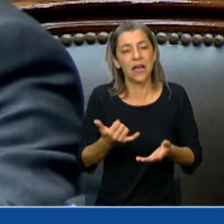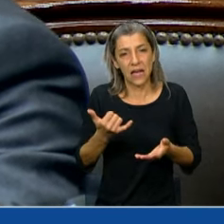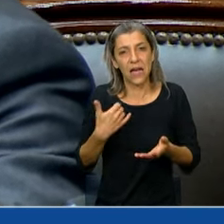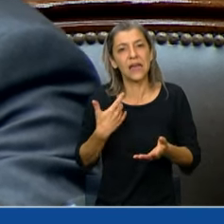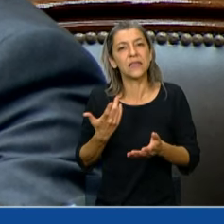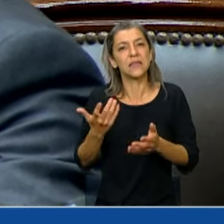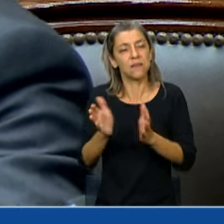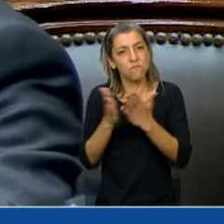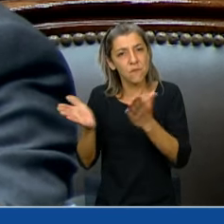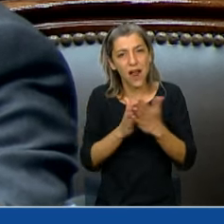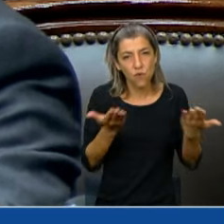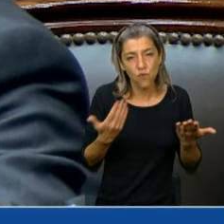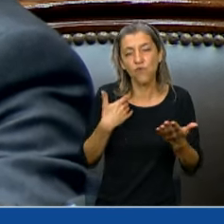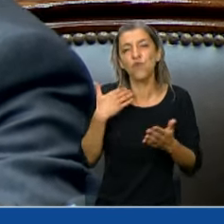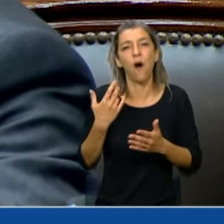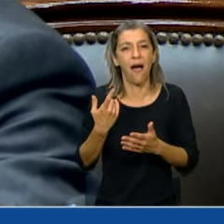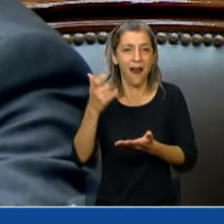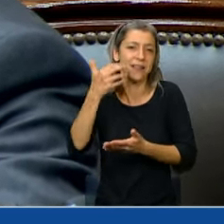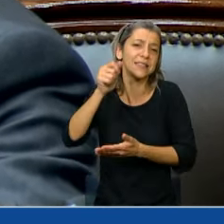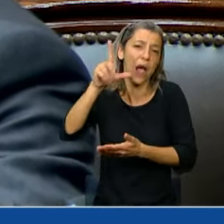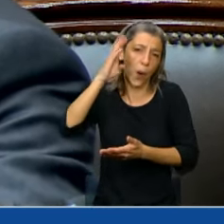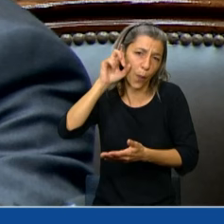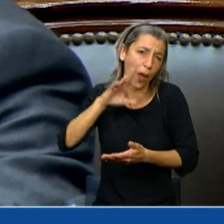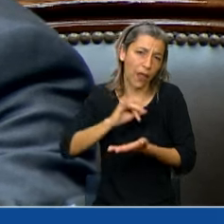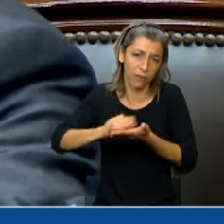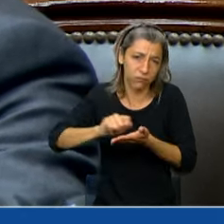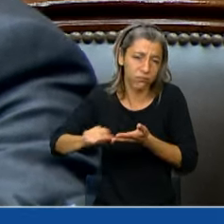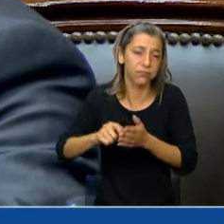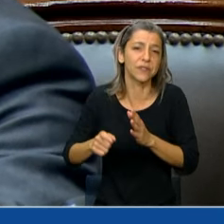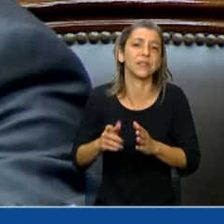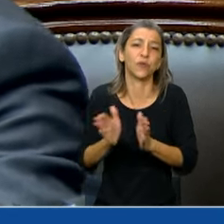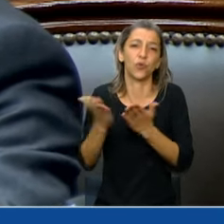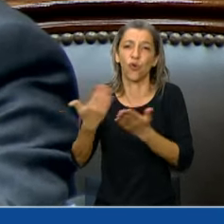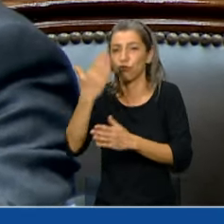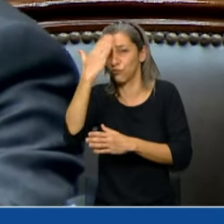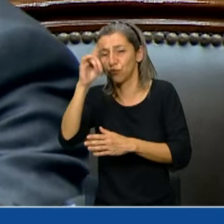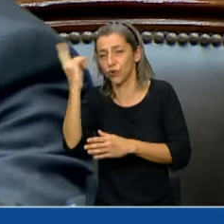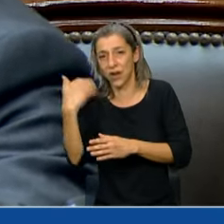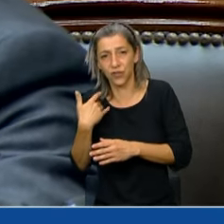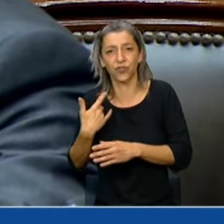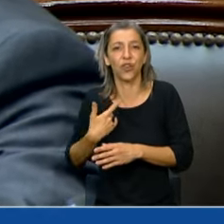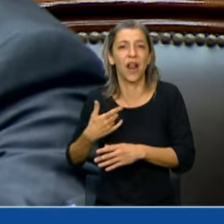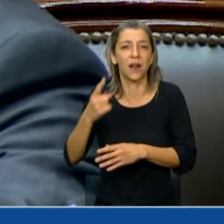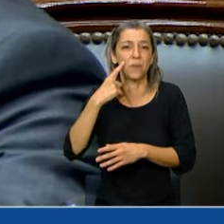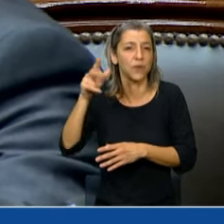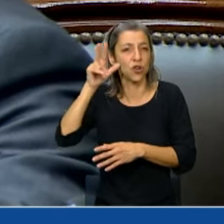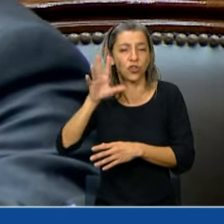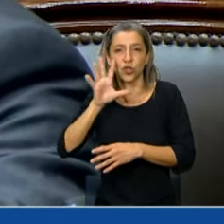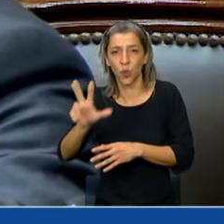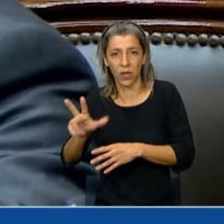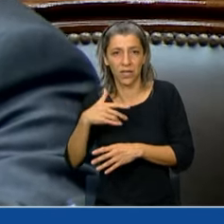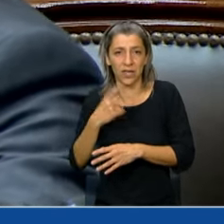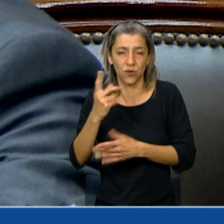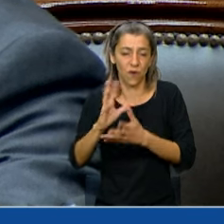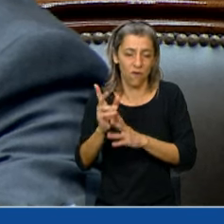Bautista alverdi uno es bases antes la Constitución de 1853 y otro después de la Constitución que es el